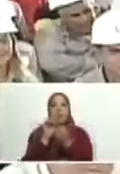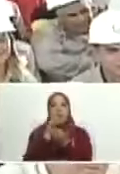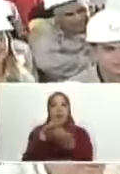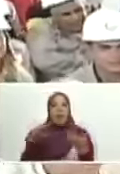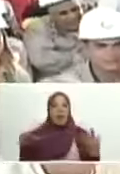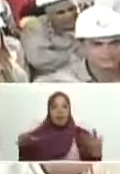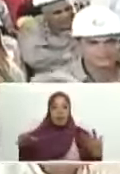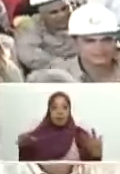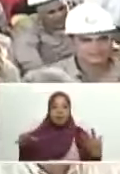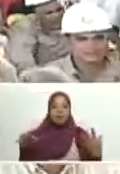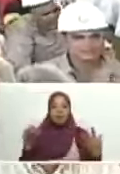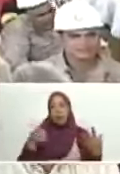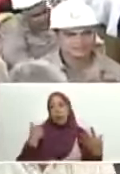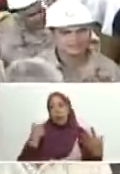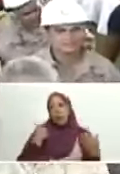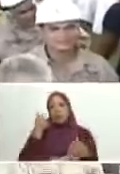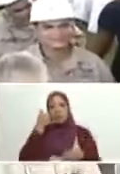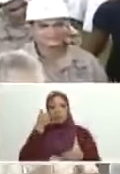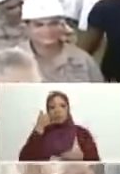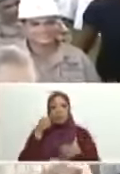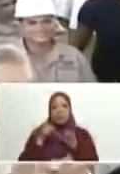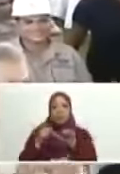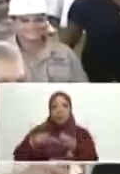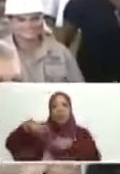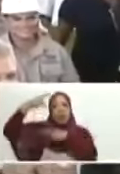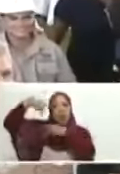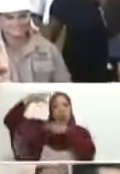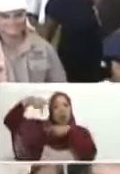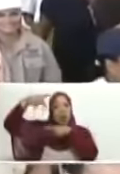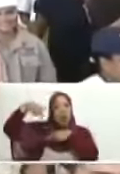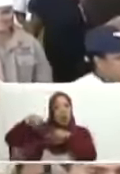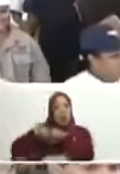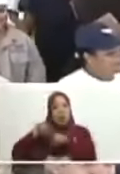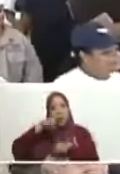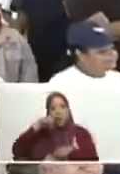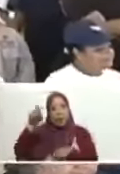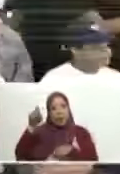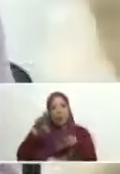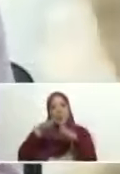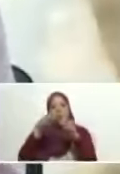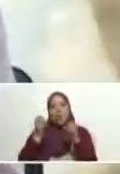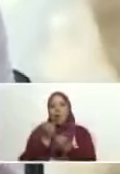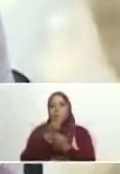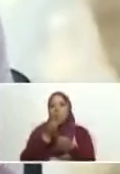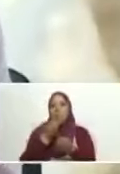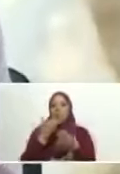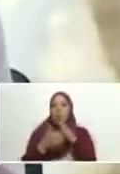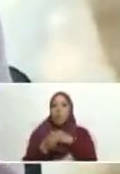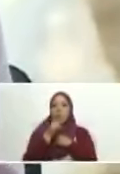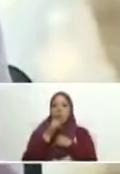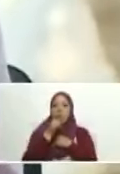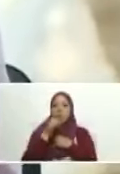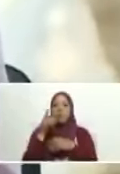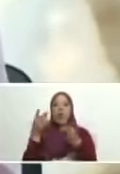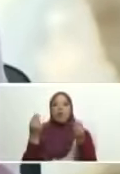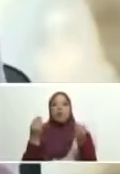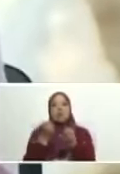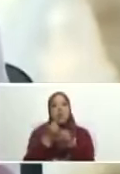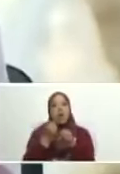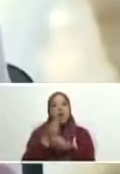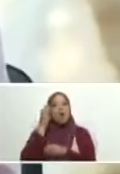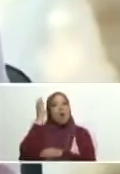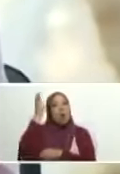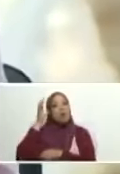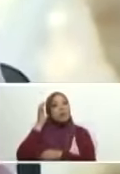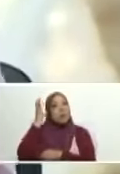Para poder seguir su TikTok, presidente, y todas las publicaciones, ¿no? Que siempre nos animan y nos generan mucha conciencia, pero además